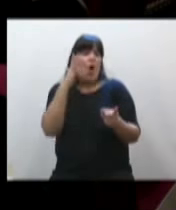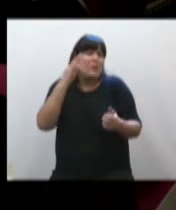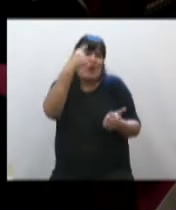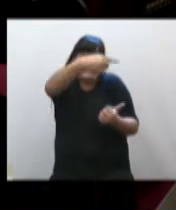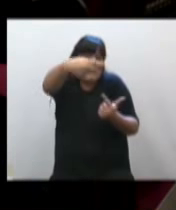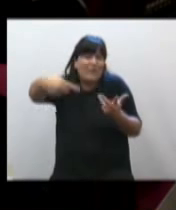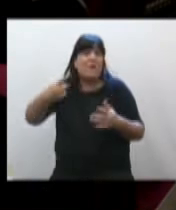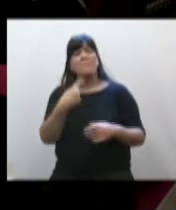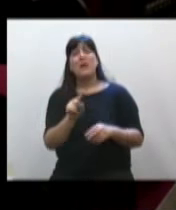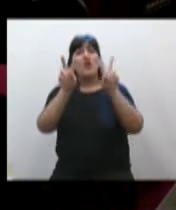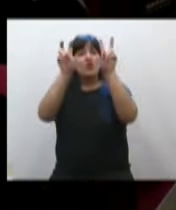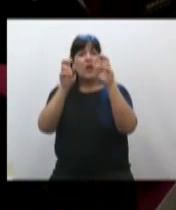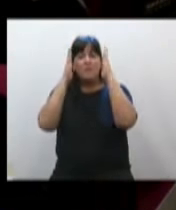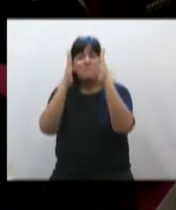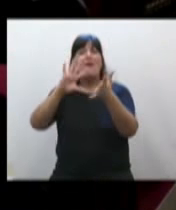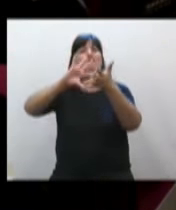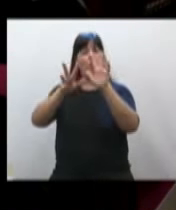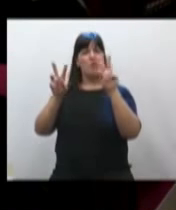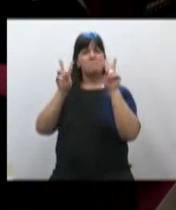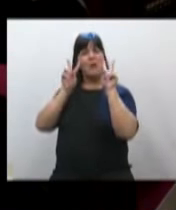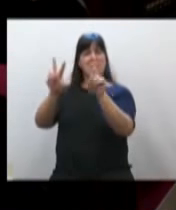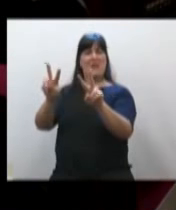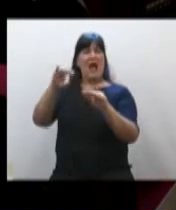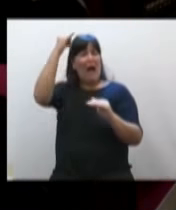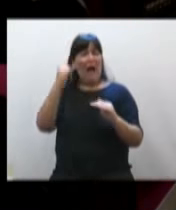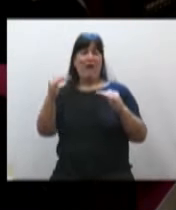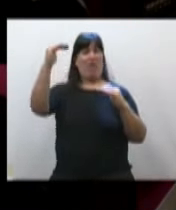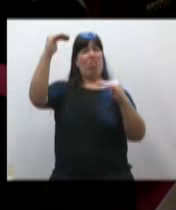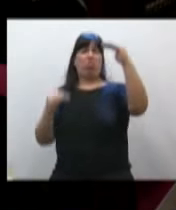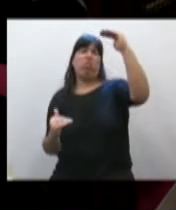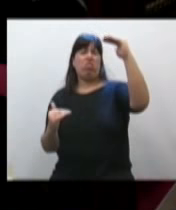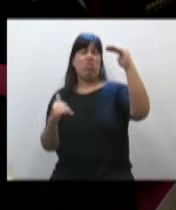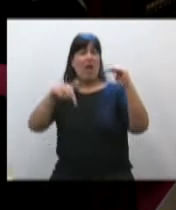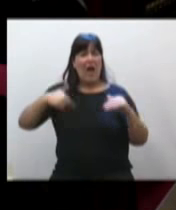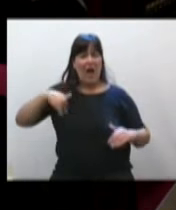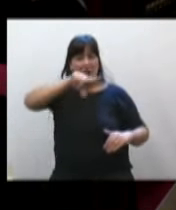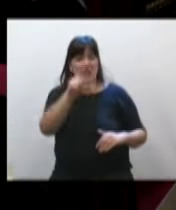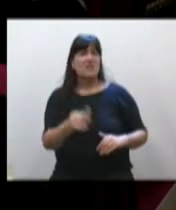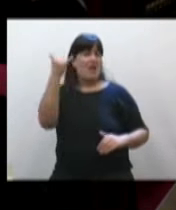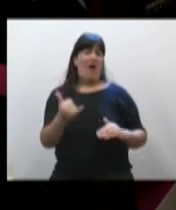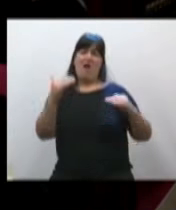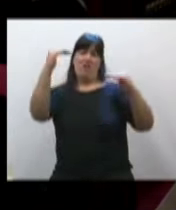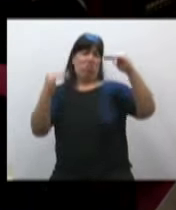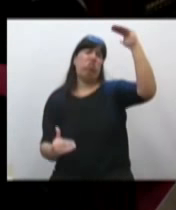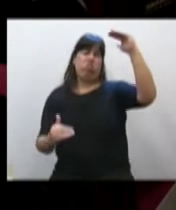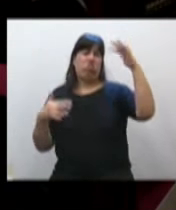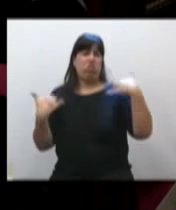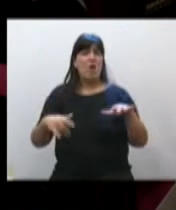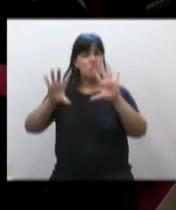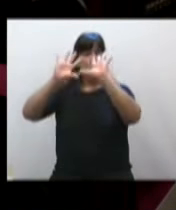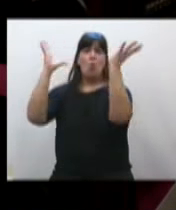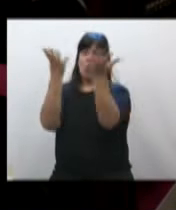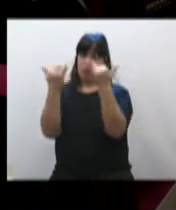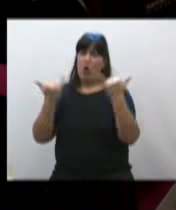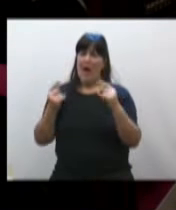produzcan embarazos no deseados. Son políticas públicas que deben abordarse y que de ninguna manera deben seguir desfinanciándose como